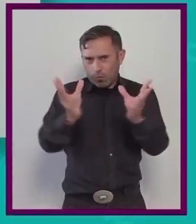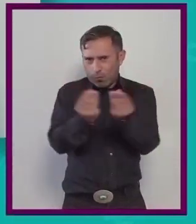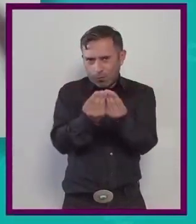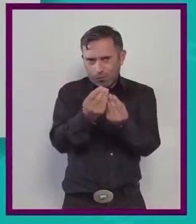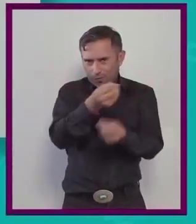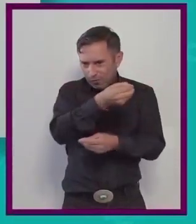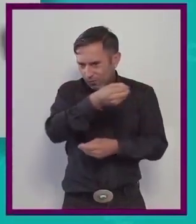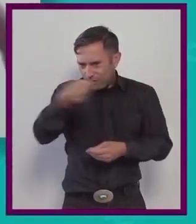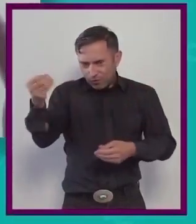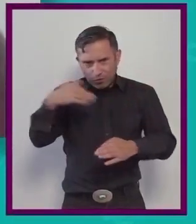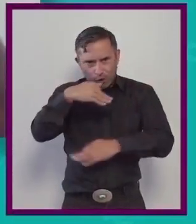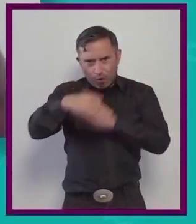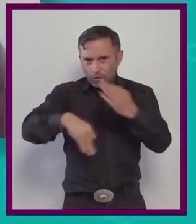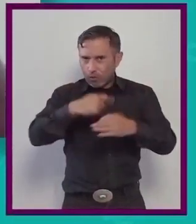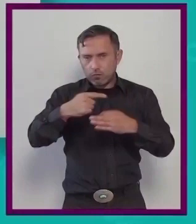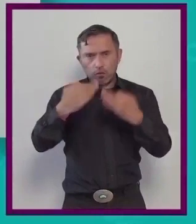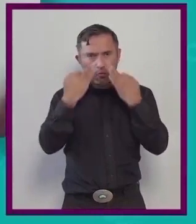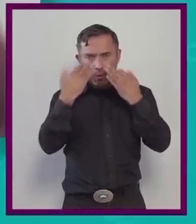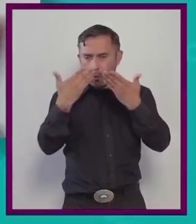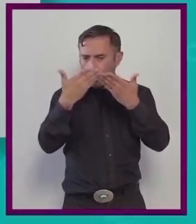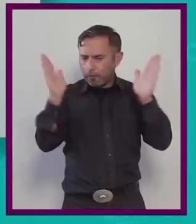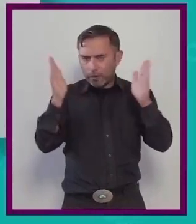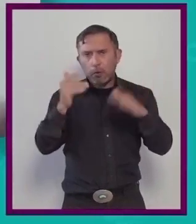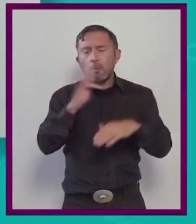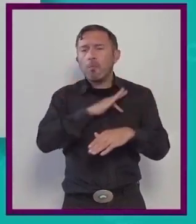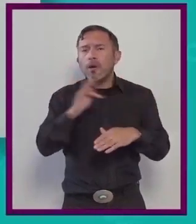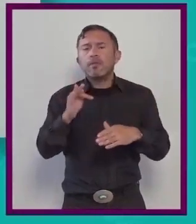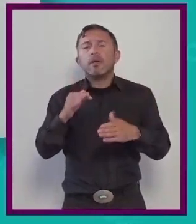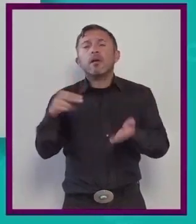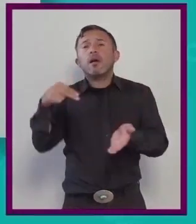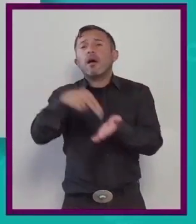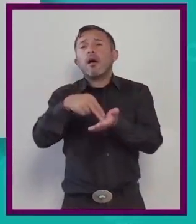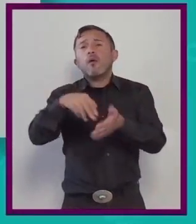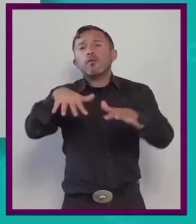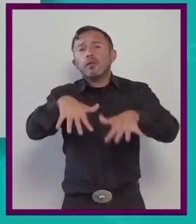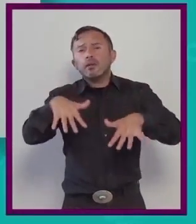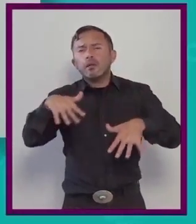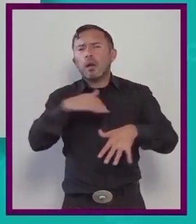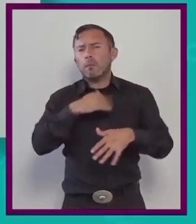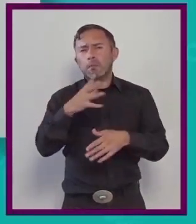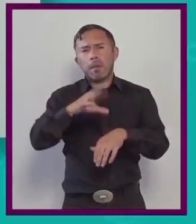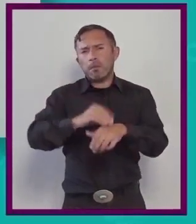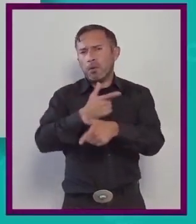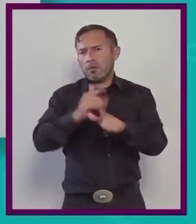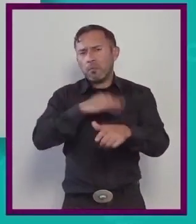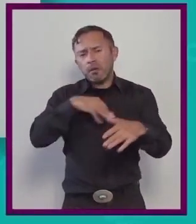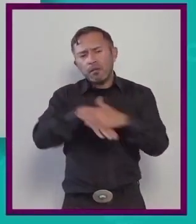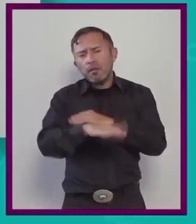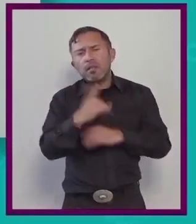el juicio, vamos a decirlo así, es público. Puedes entrar a cualquier